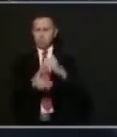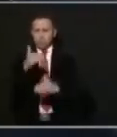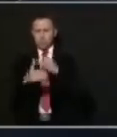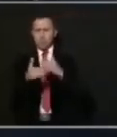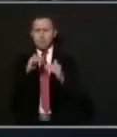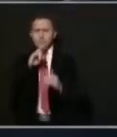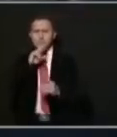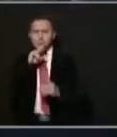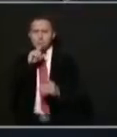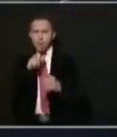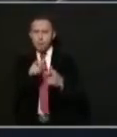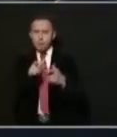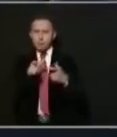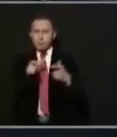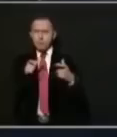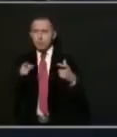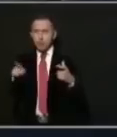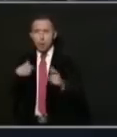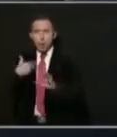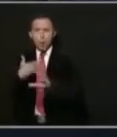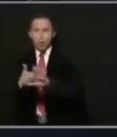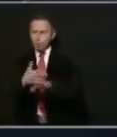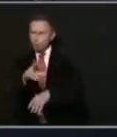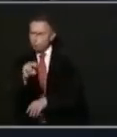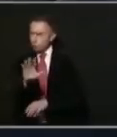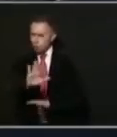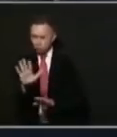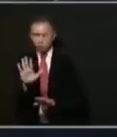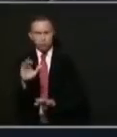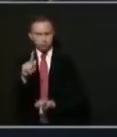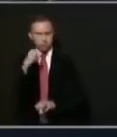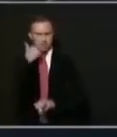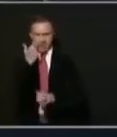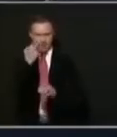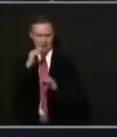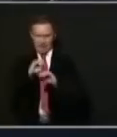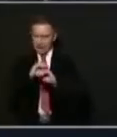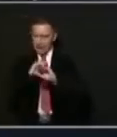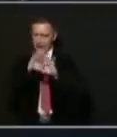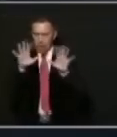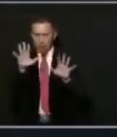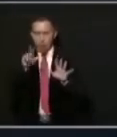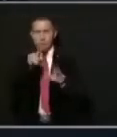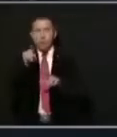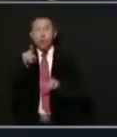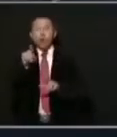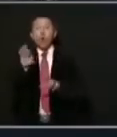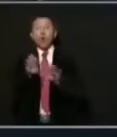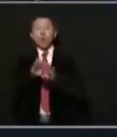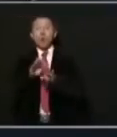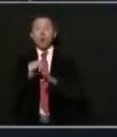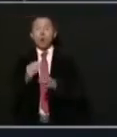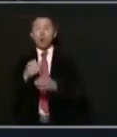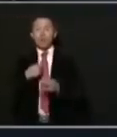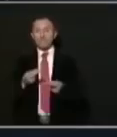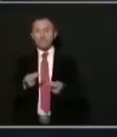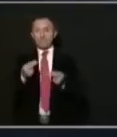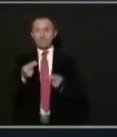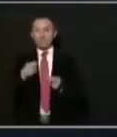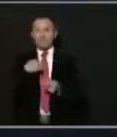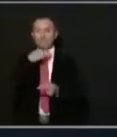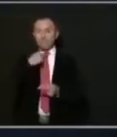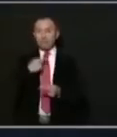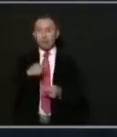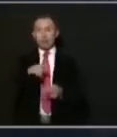en contra, que se oiga bien, que se oiga lejos, de la riqueza mal habida.